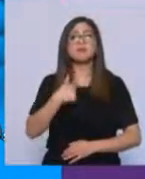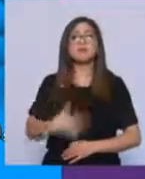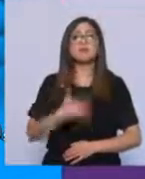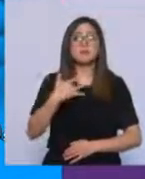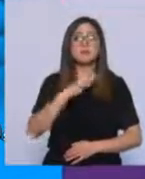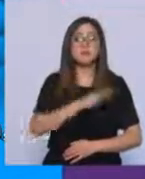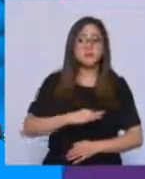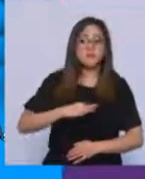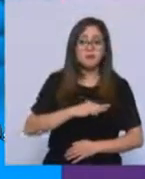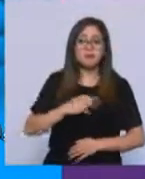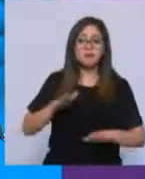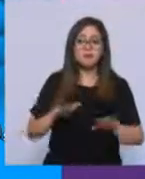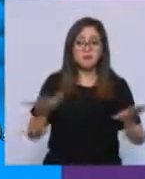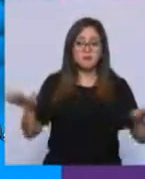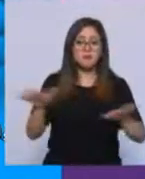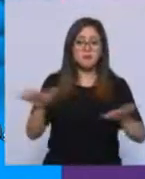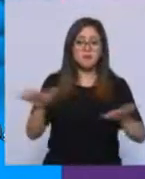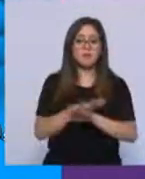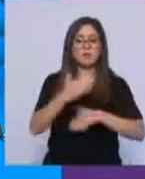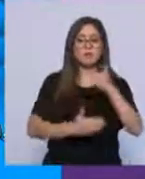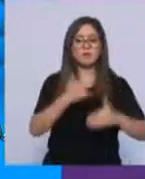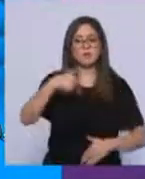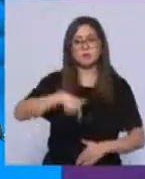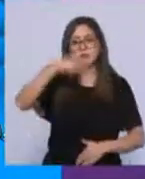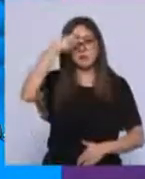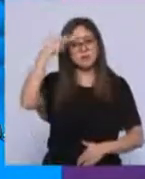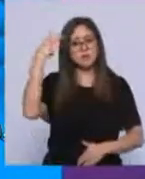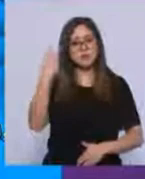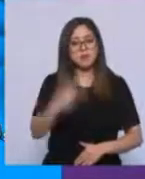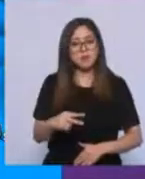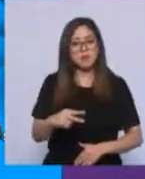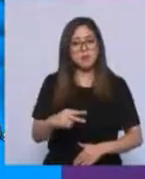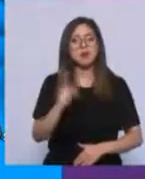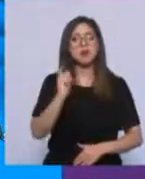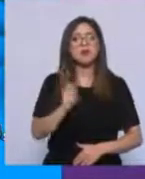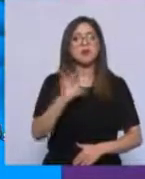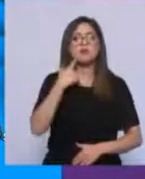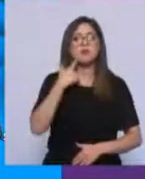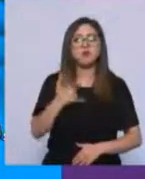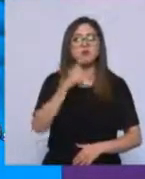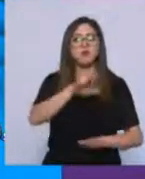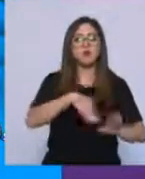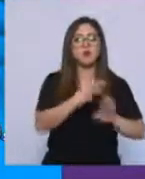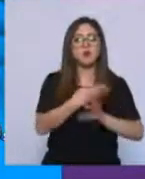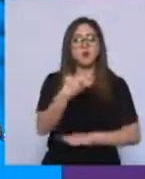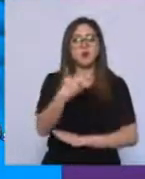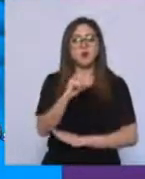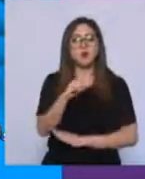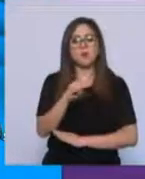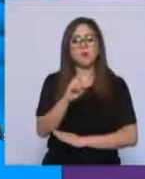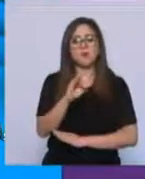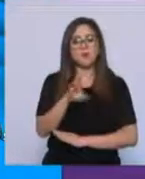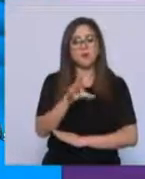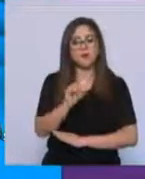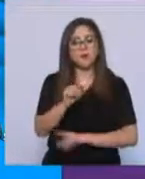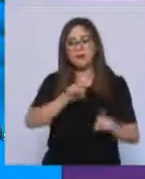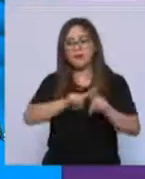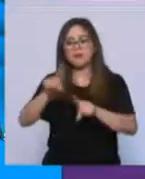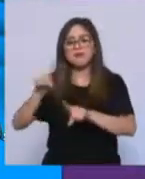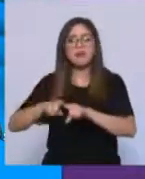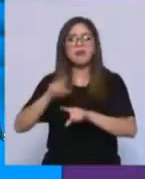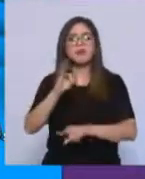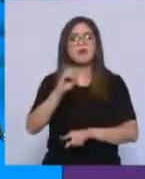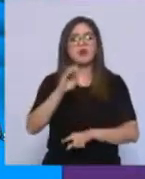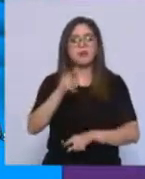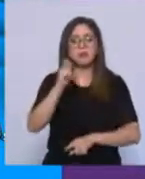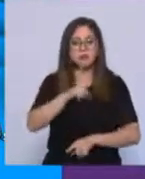gran paso que está dando México en la lucha contra la homofobia y todas las fobias que aquejan a